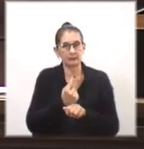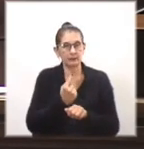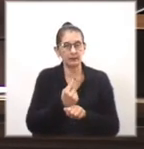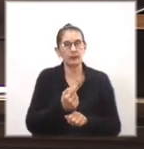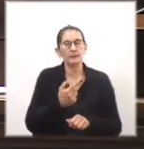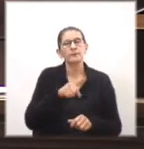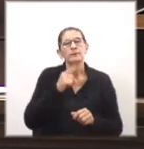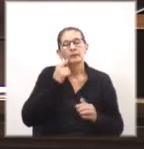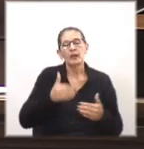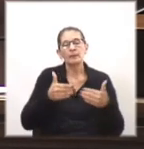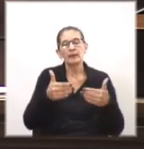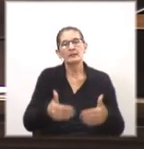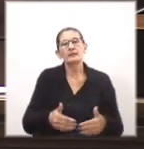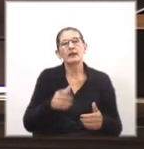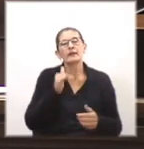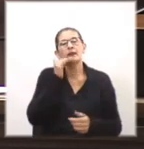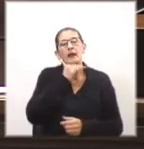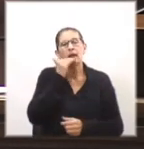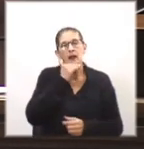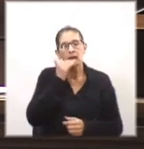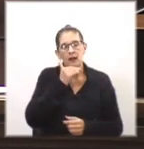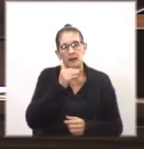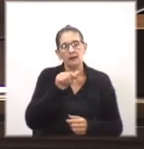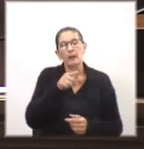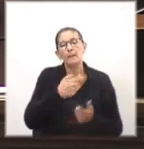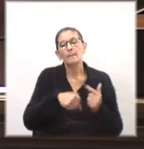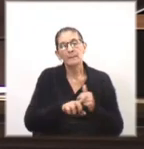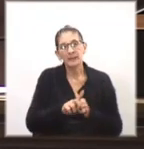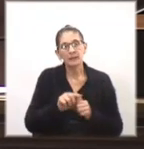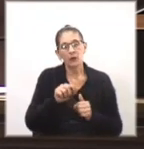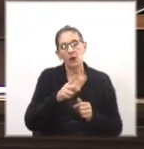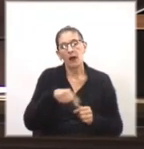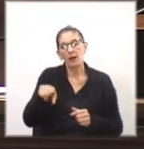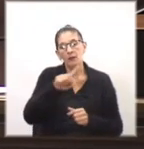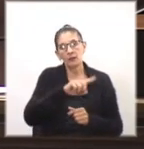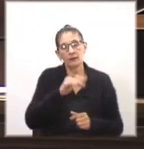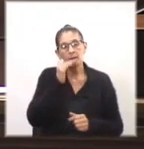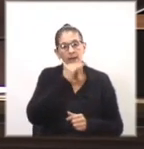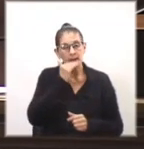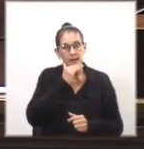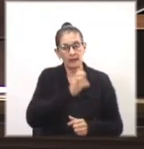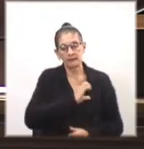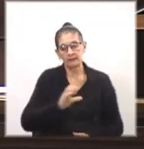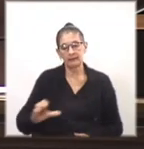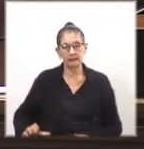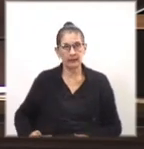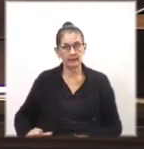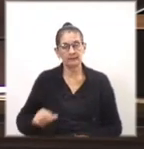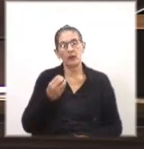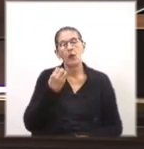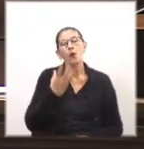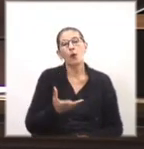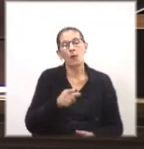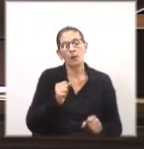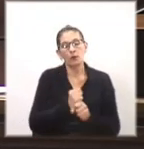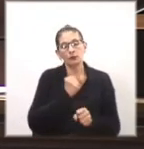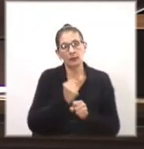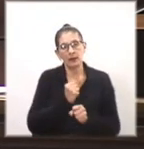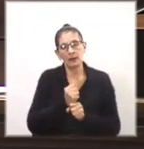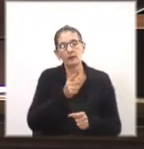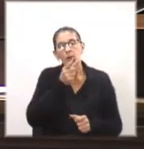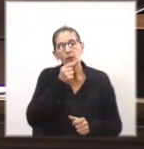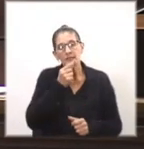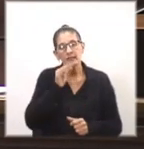acordó aplazar el ingreso de la caja notarial. Sin embargo, para el resto de las cajas paraestatales, así como para los trabajadores policiales y